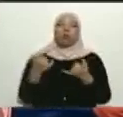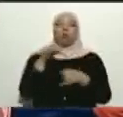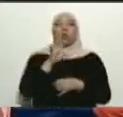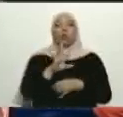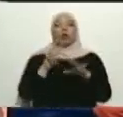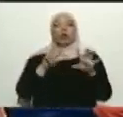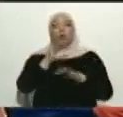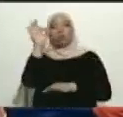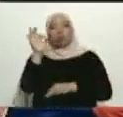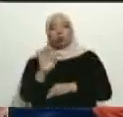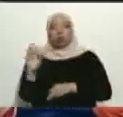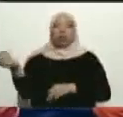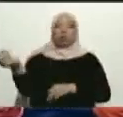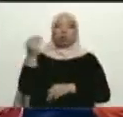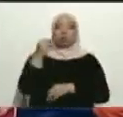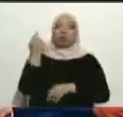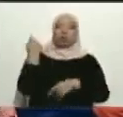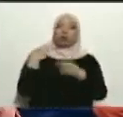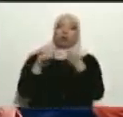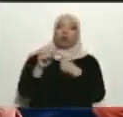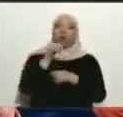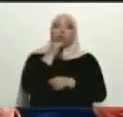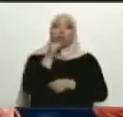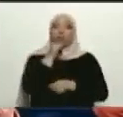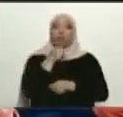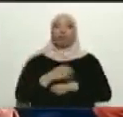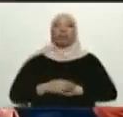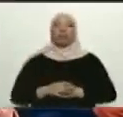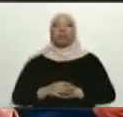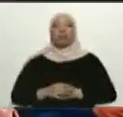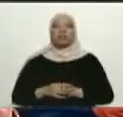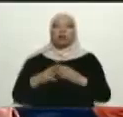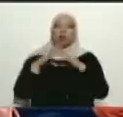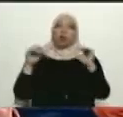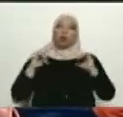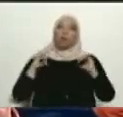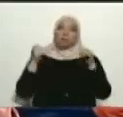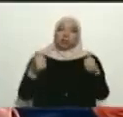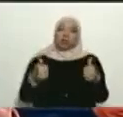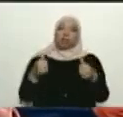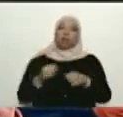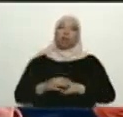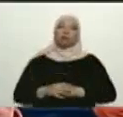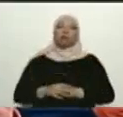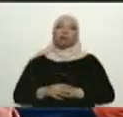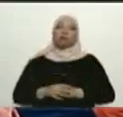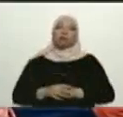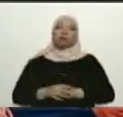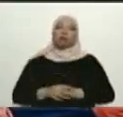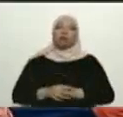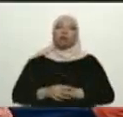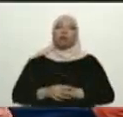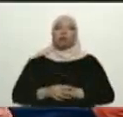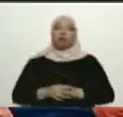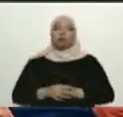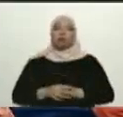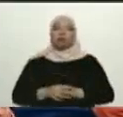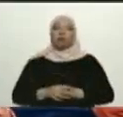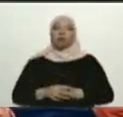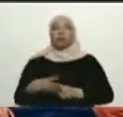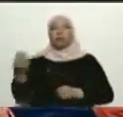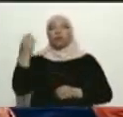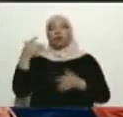42% más de transacciones y lo hablábamos justo antes de empezar esta esta declaración que